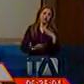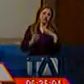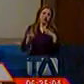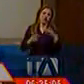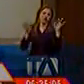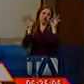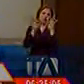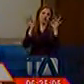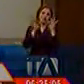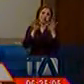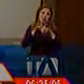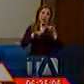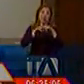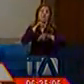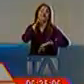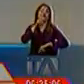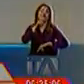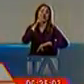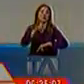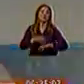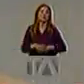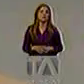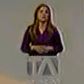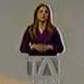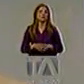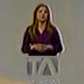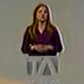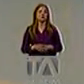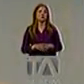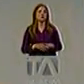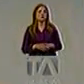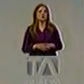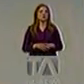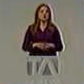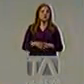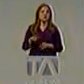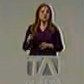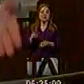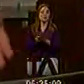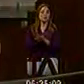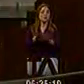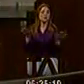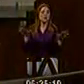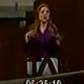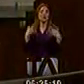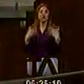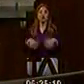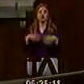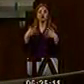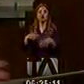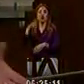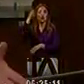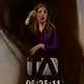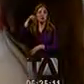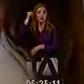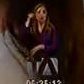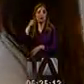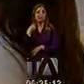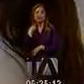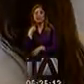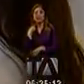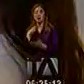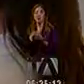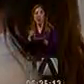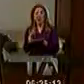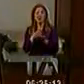están a medio terminar. Alberto Dajita además asegura que así se terminará con una fuente de fuga de los recursos destinados